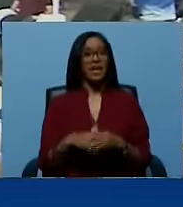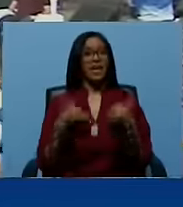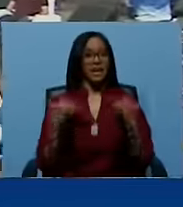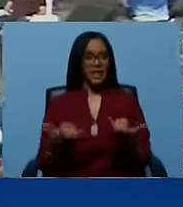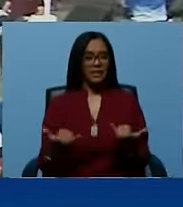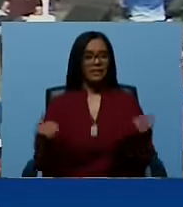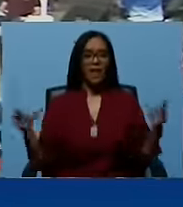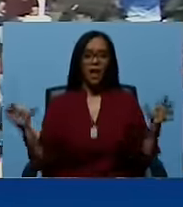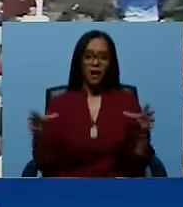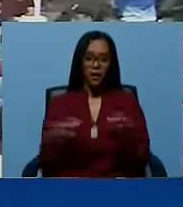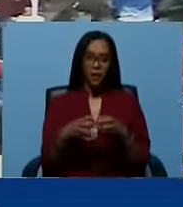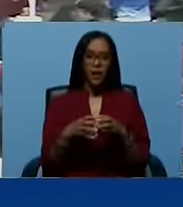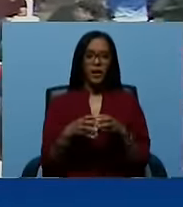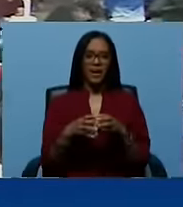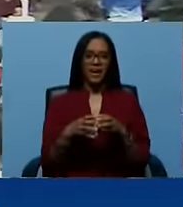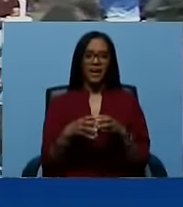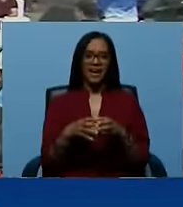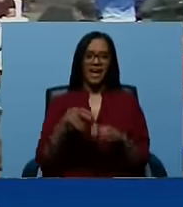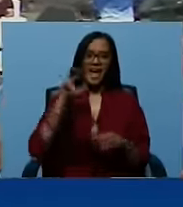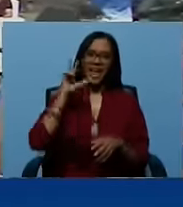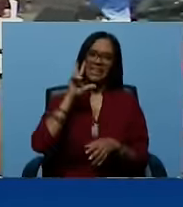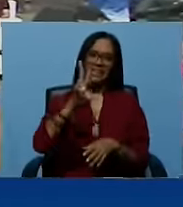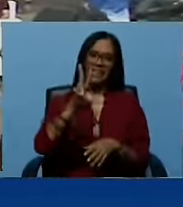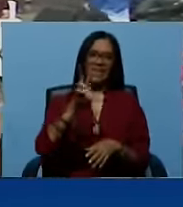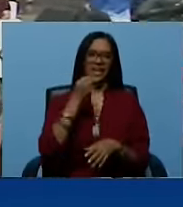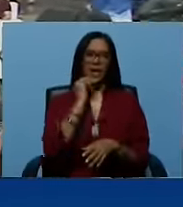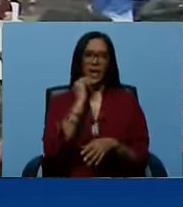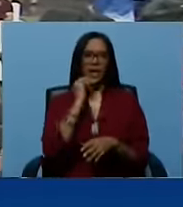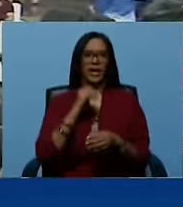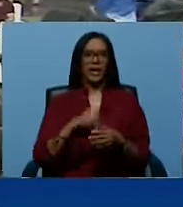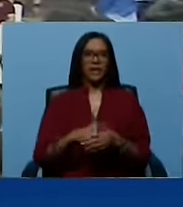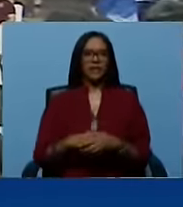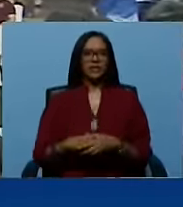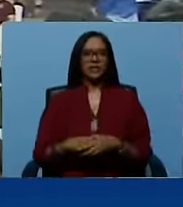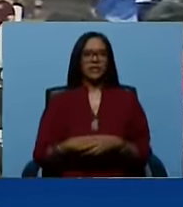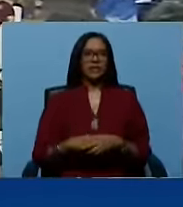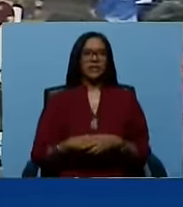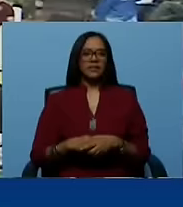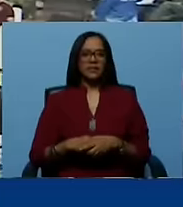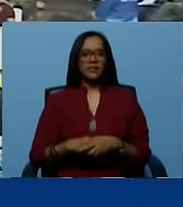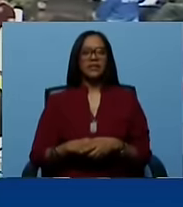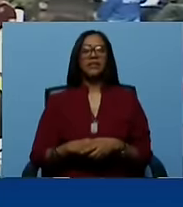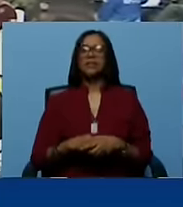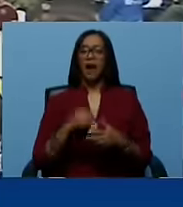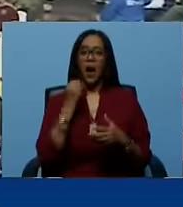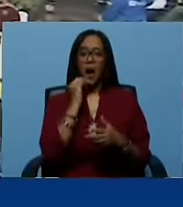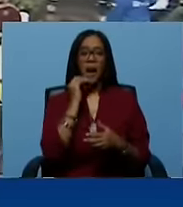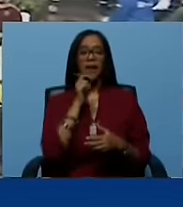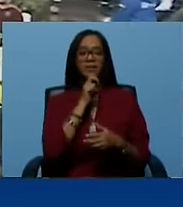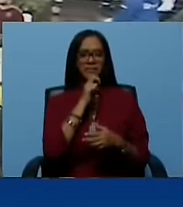agrupa a 3 generaciones. A la generación de oro,